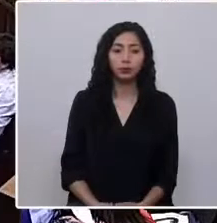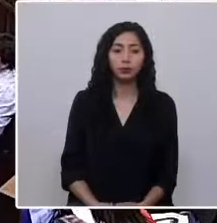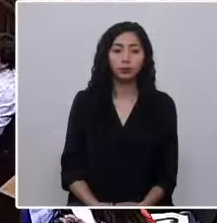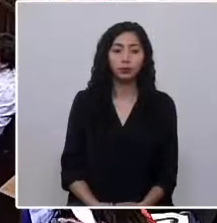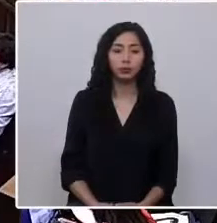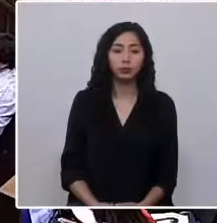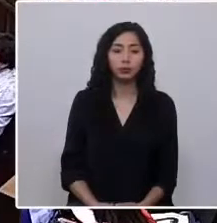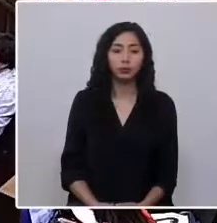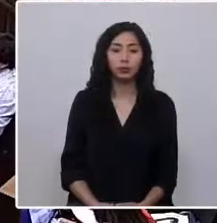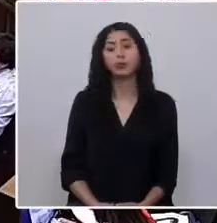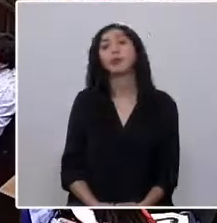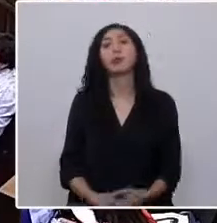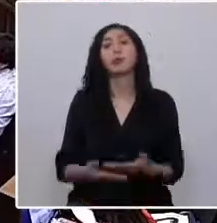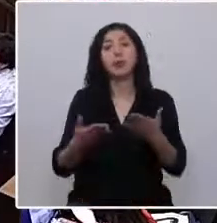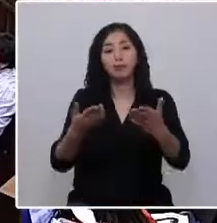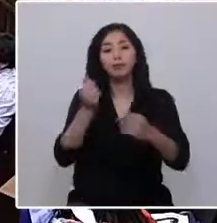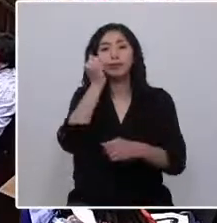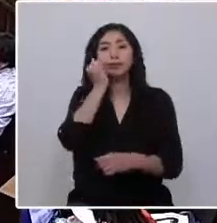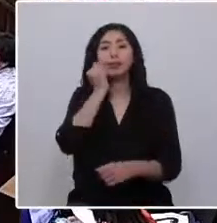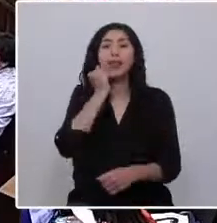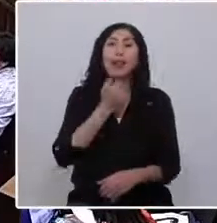este morador presidente